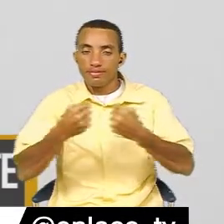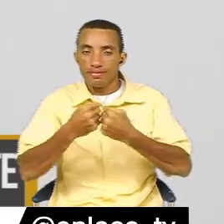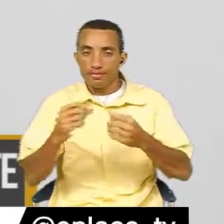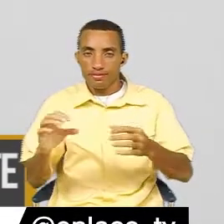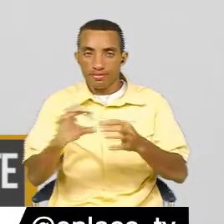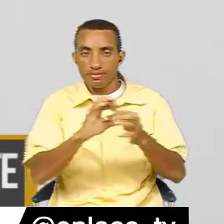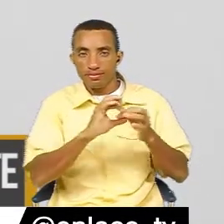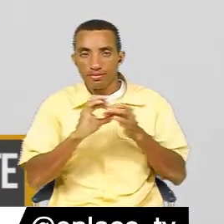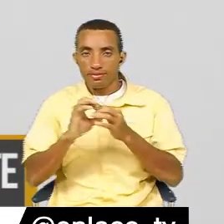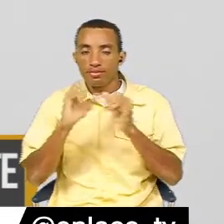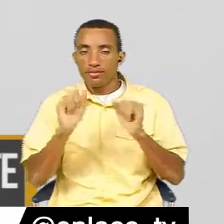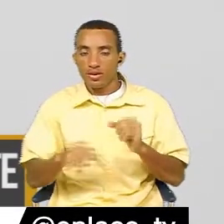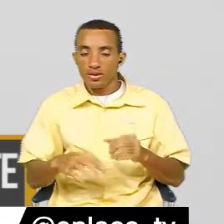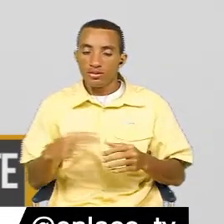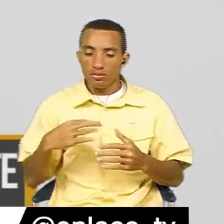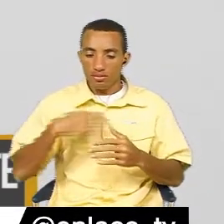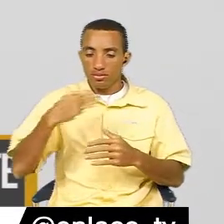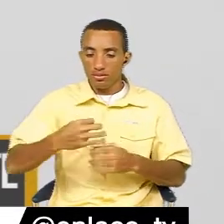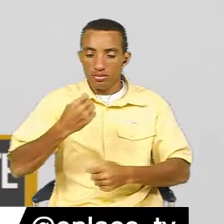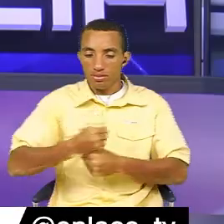la constitución del trabajo decente.